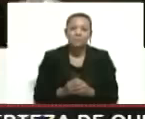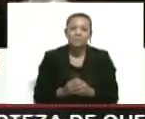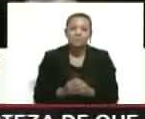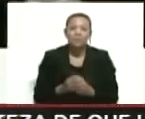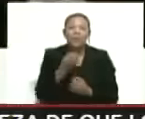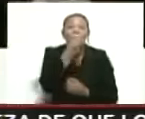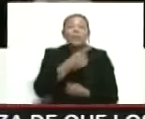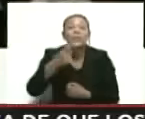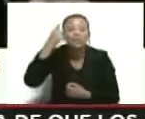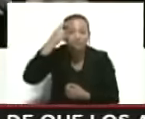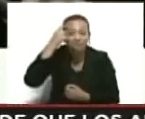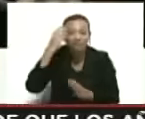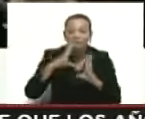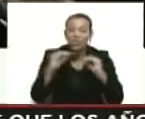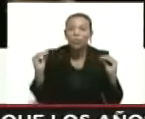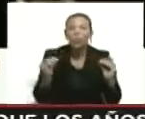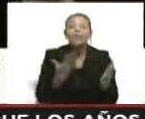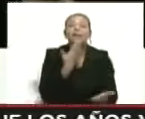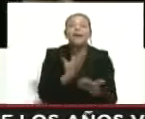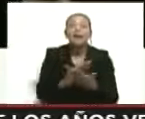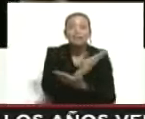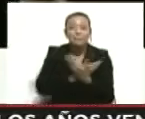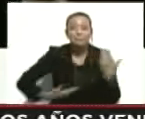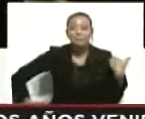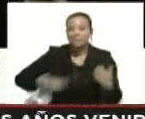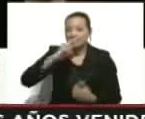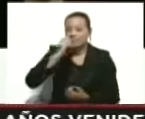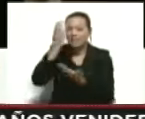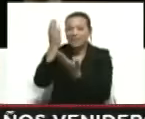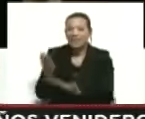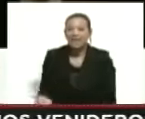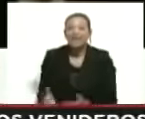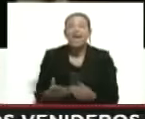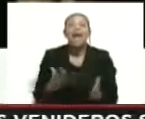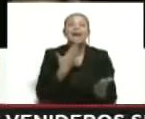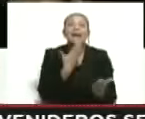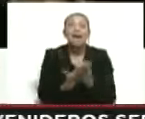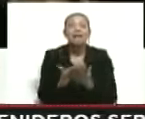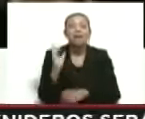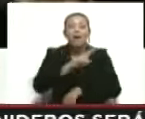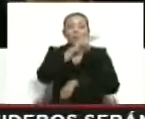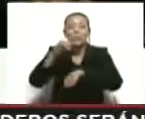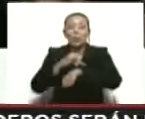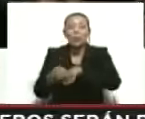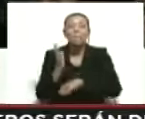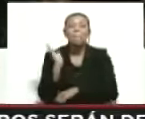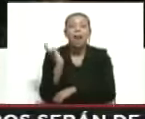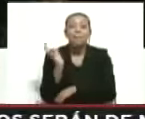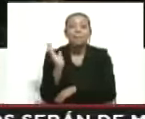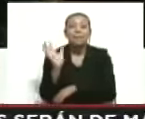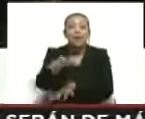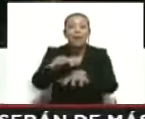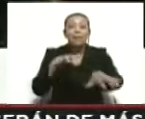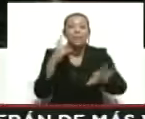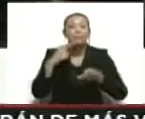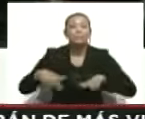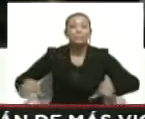Muy buenos días, gracias presidente, feliz año a todos los colegas parlamentarios y parlamentarias, pueblo de